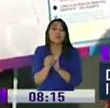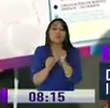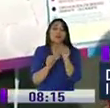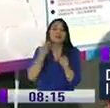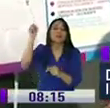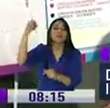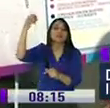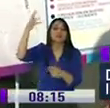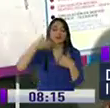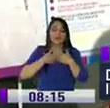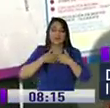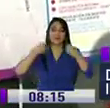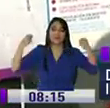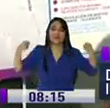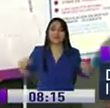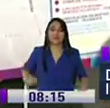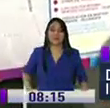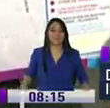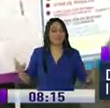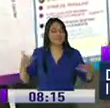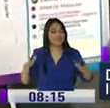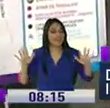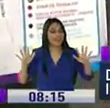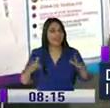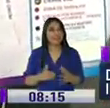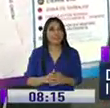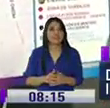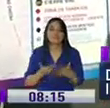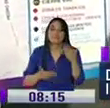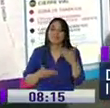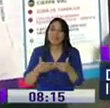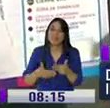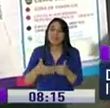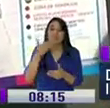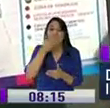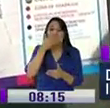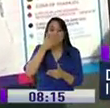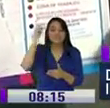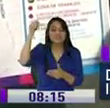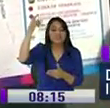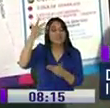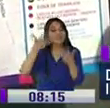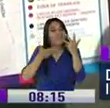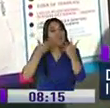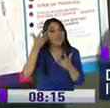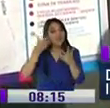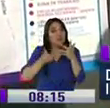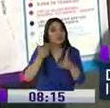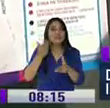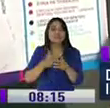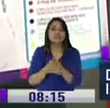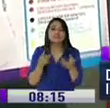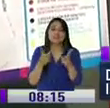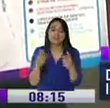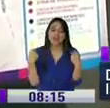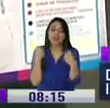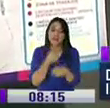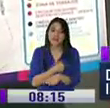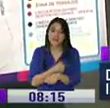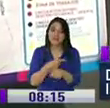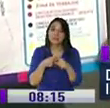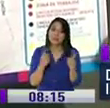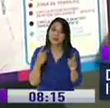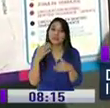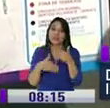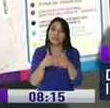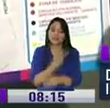el abrigo, pues ya no amerita. Parece que durante el día va a calentar el solcito, así que lleve también el abrito, pero después una